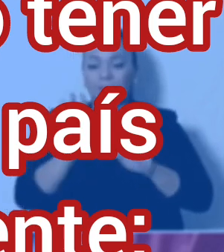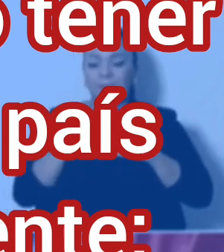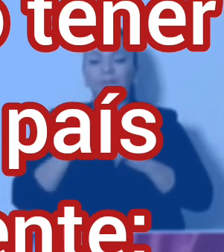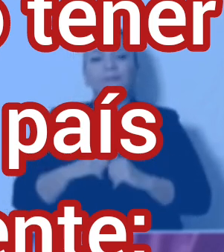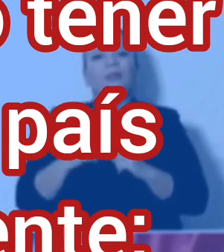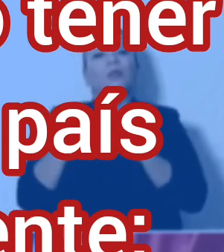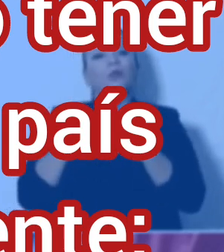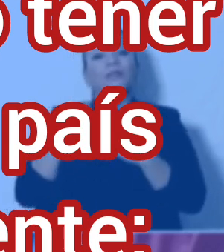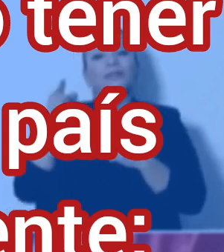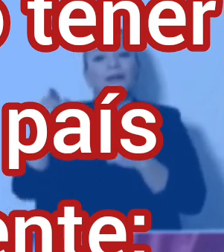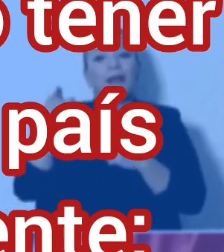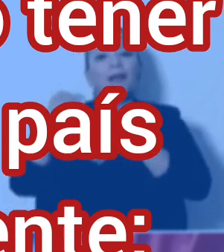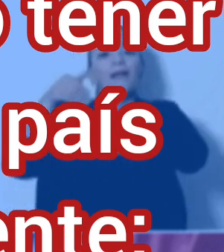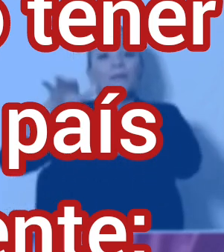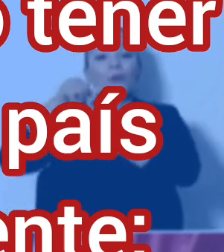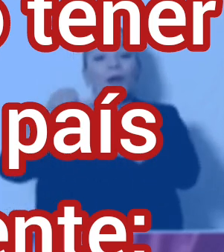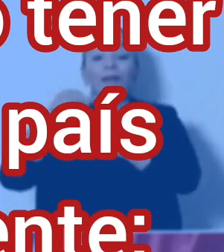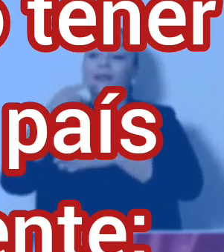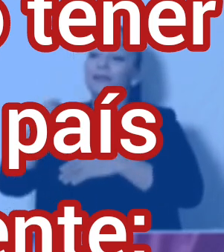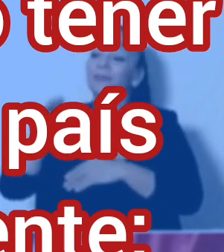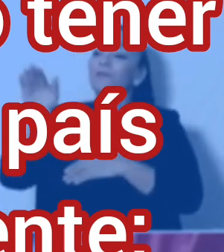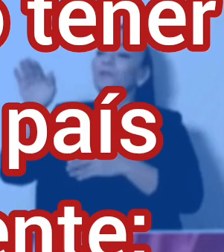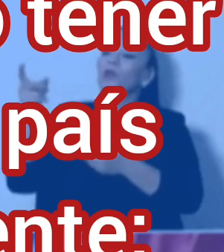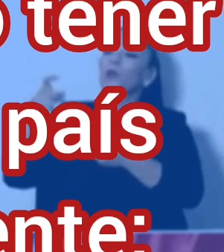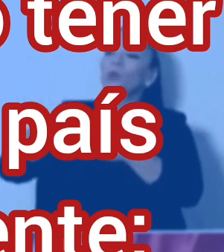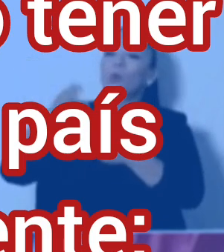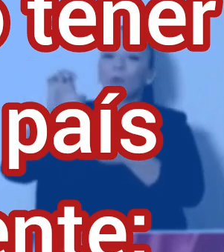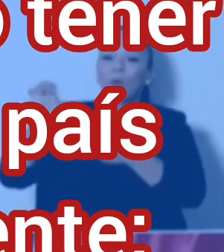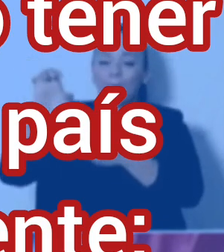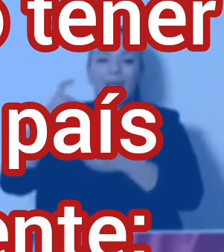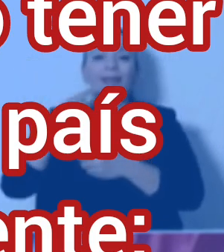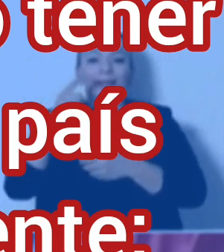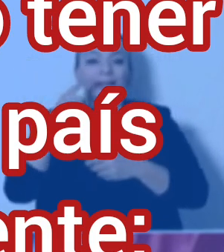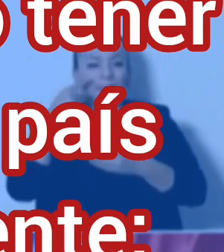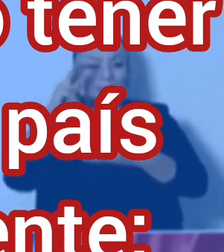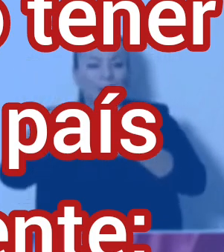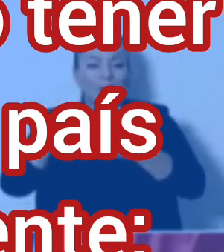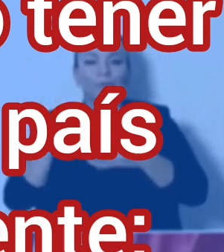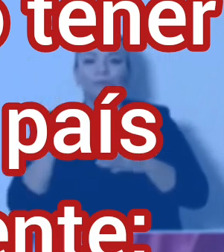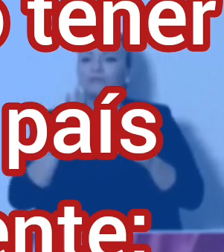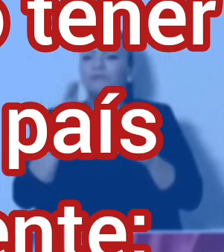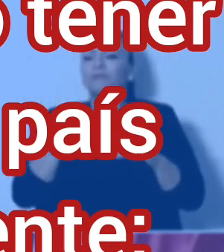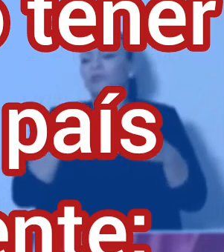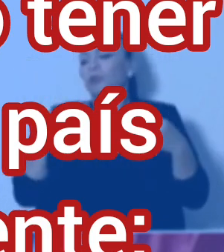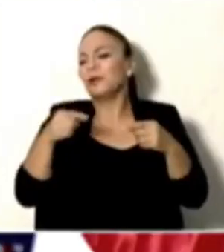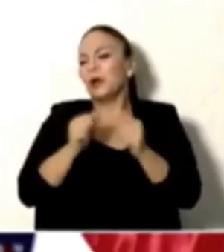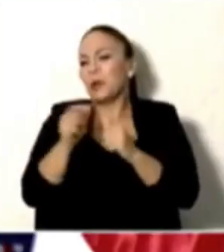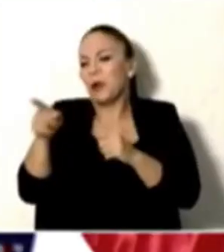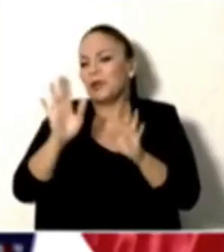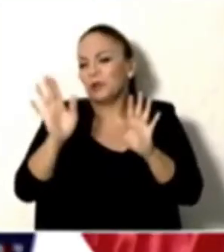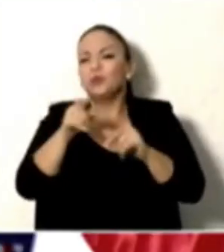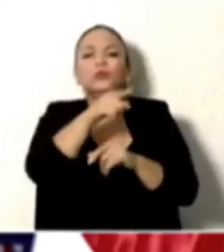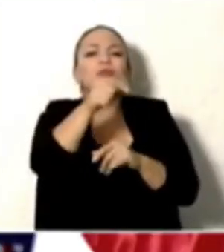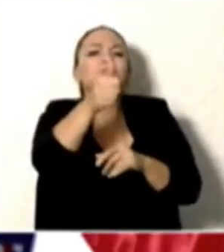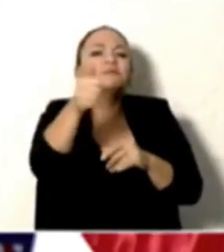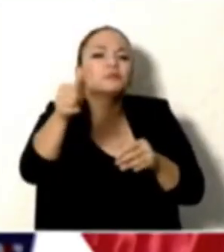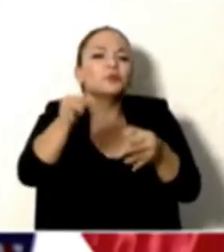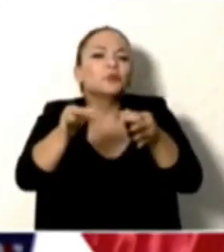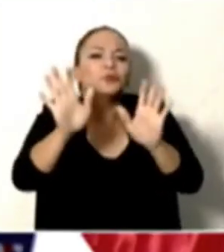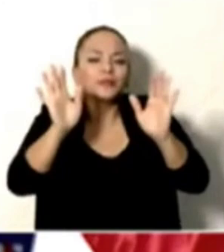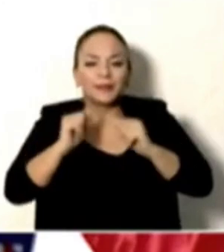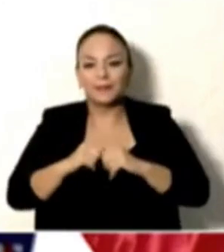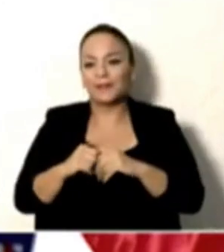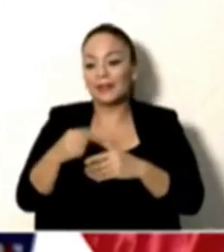dice a la Unión Europea, finalmente, la leo, yo no quiero pelear con don Elian, juzguen